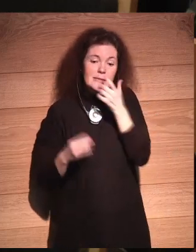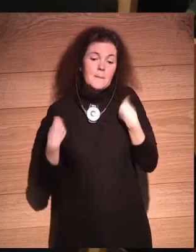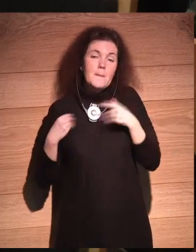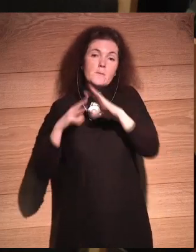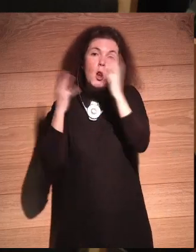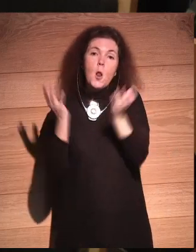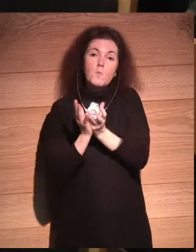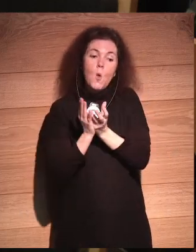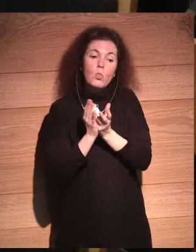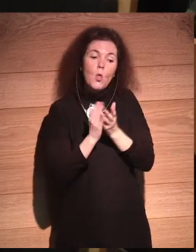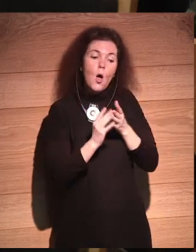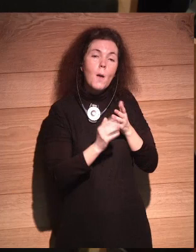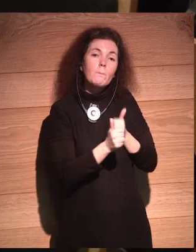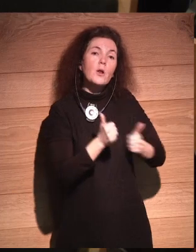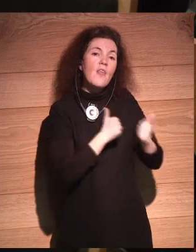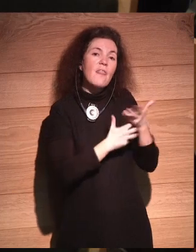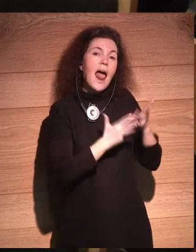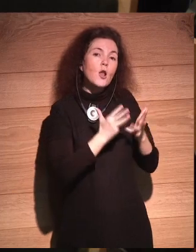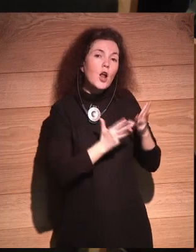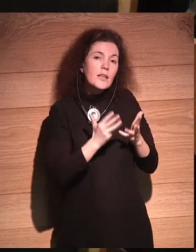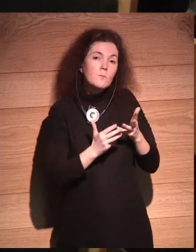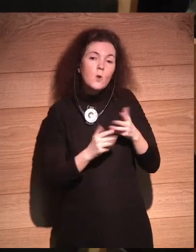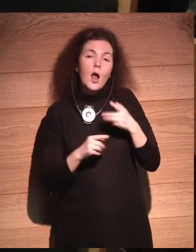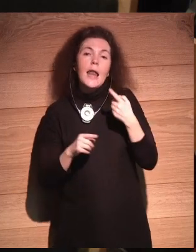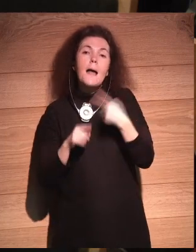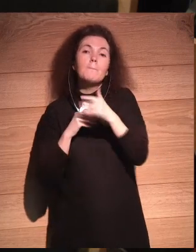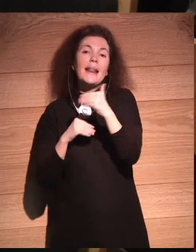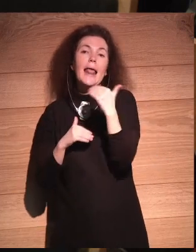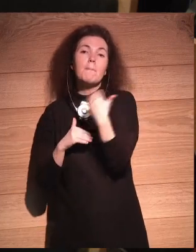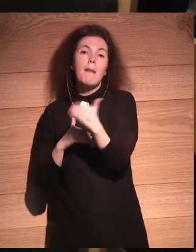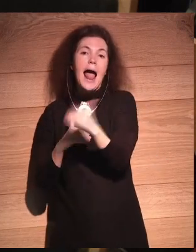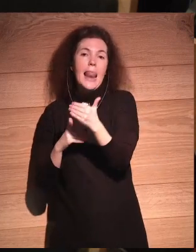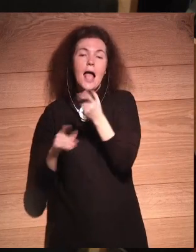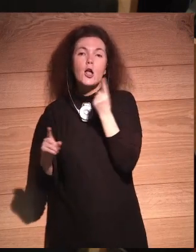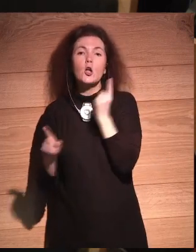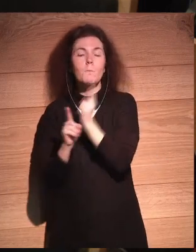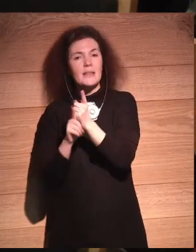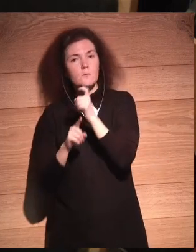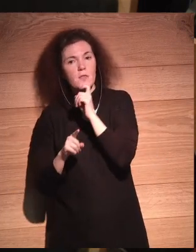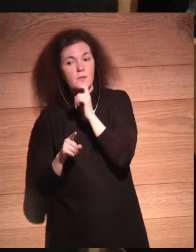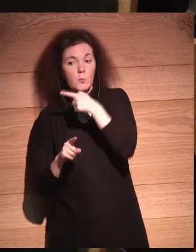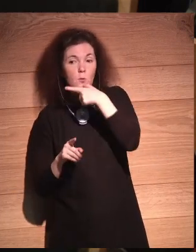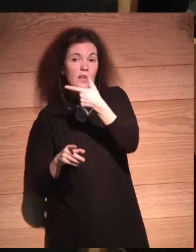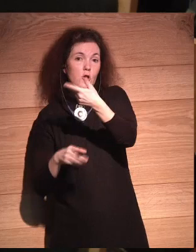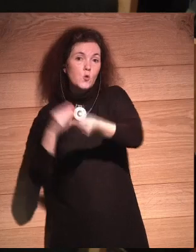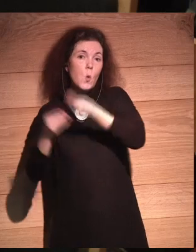los algoritmos, es difícil combatir la parte malvada, porque ellos utilizan el algoritmo.